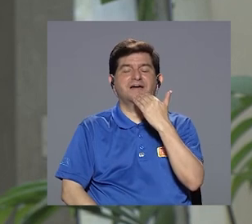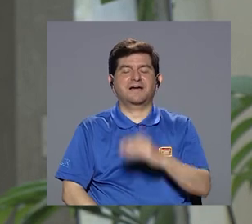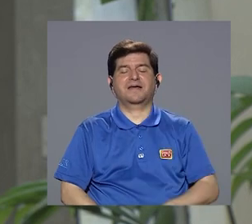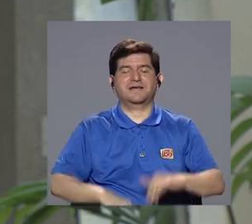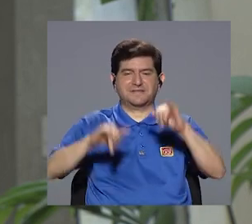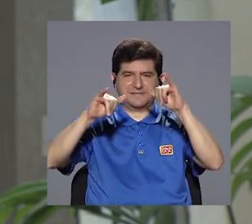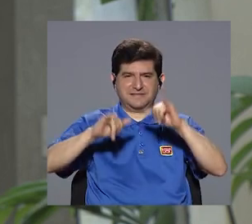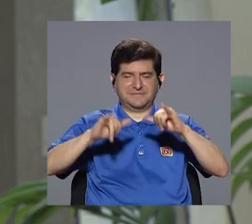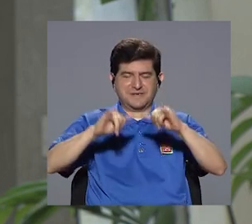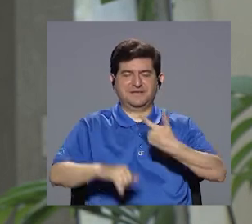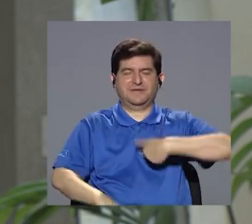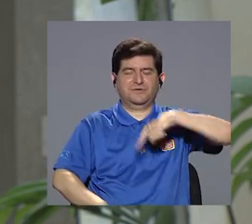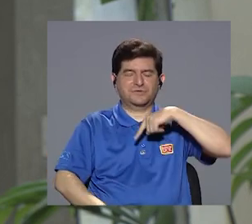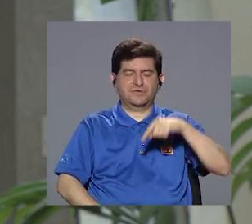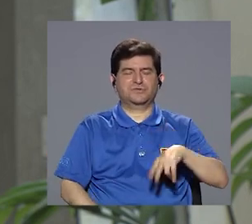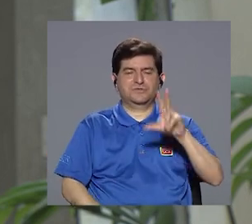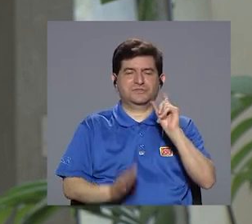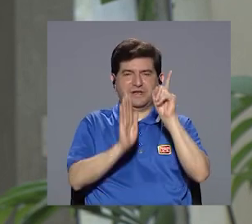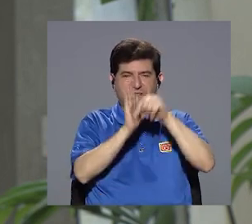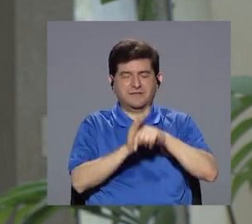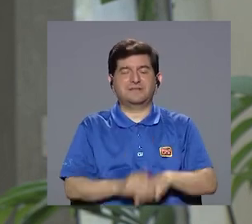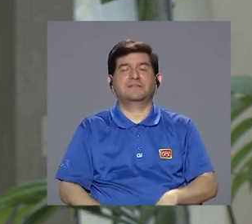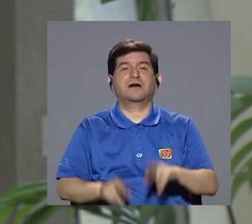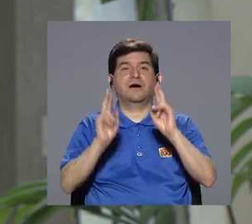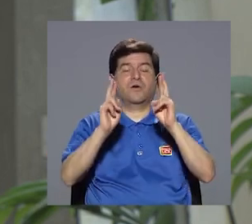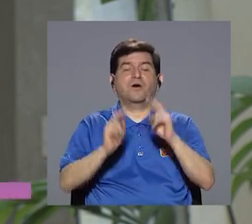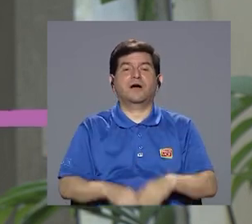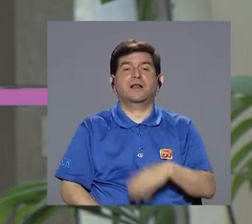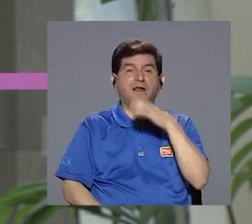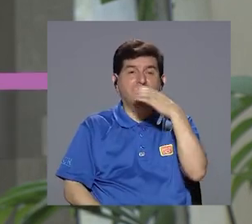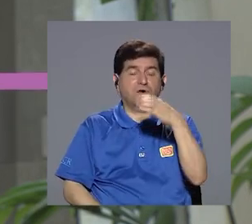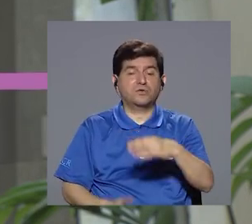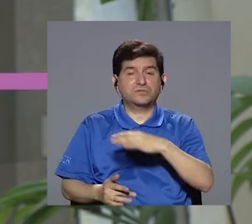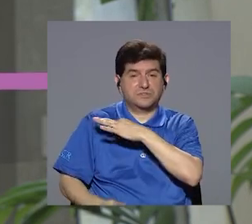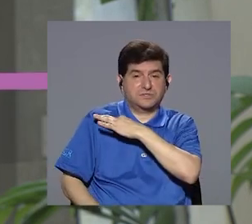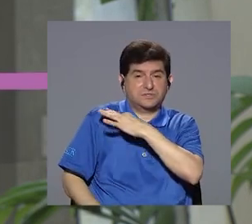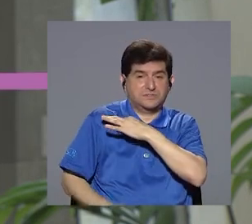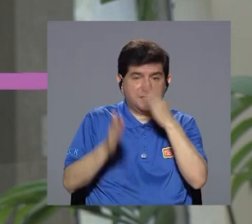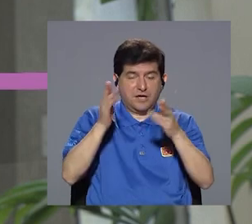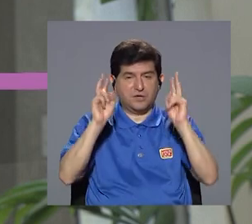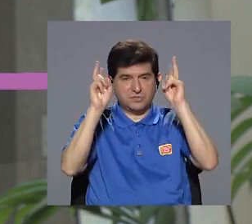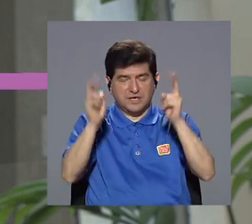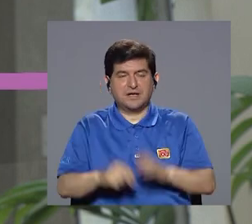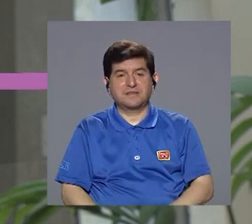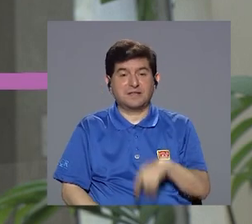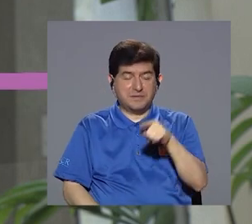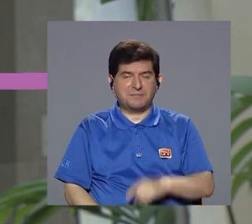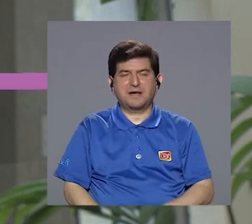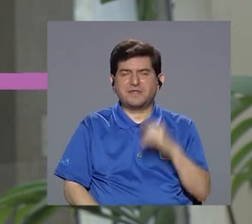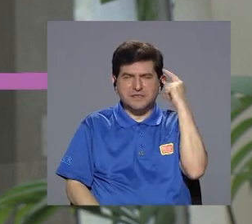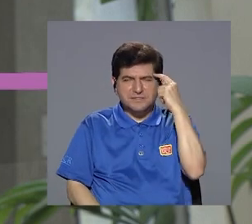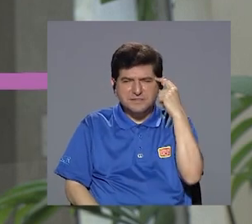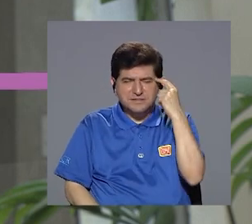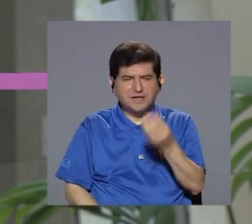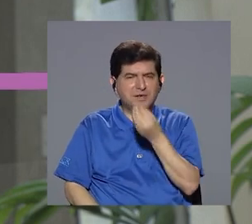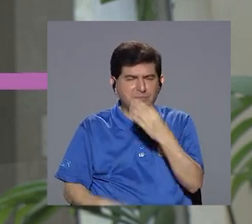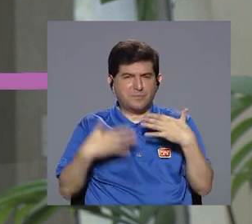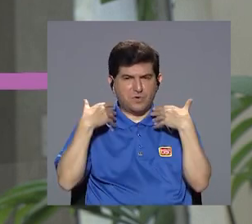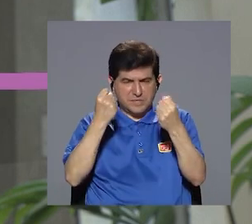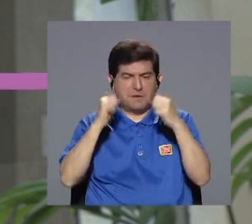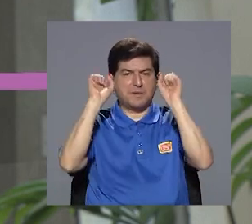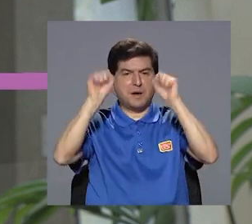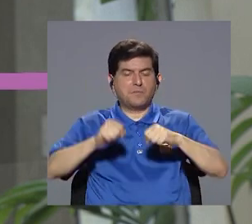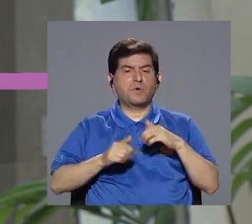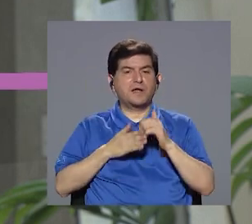Gracias por permanecer con nosotros durante esta media hora. Ojalá los consejos que nos dejó nuestra invitada en el tema de esta obsesión por la alimentación